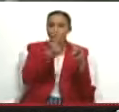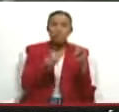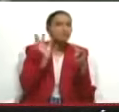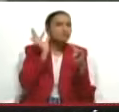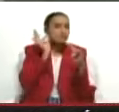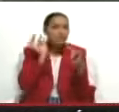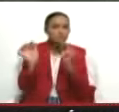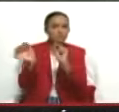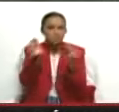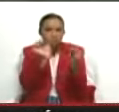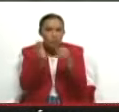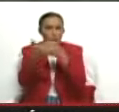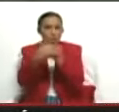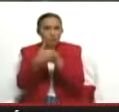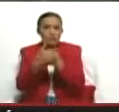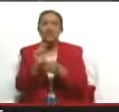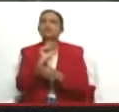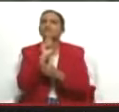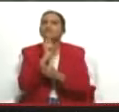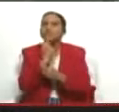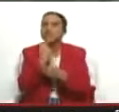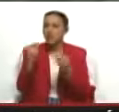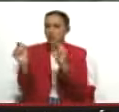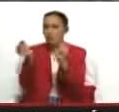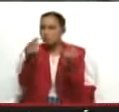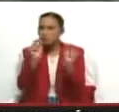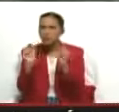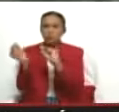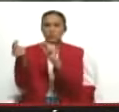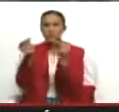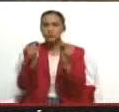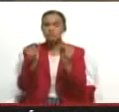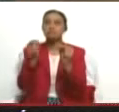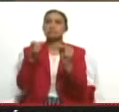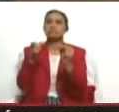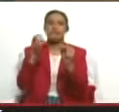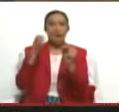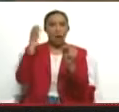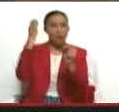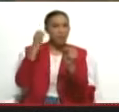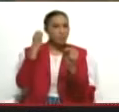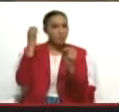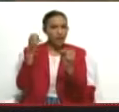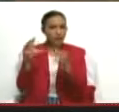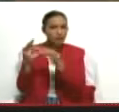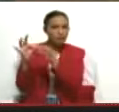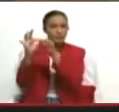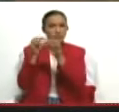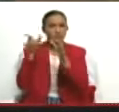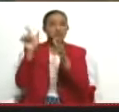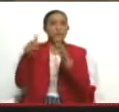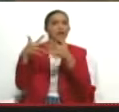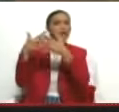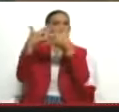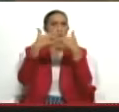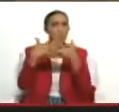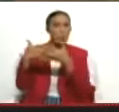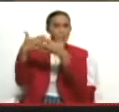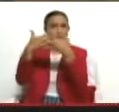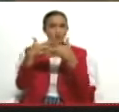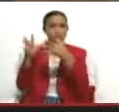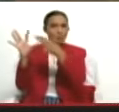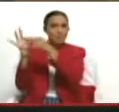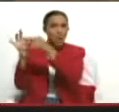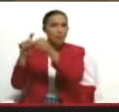revela en la extracción telefónica en la Unión Europea en Estados Unidos con